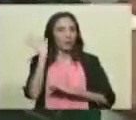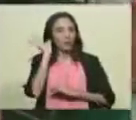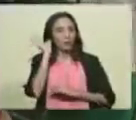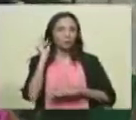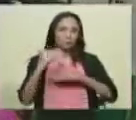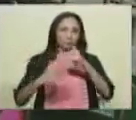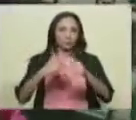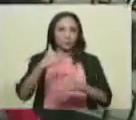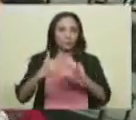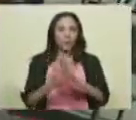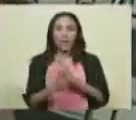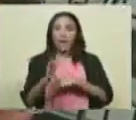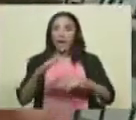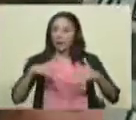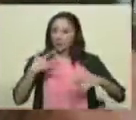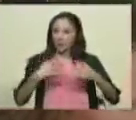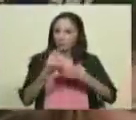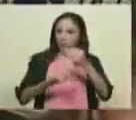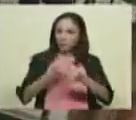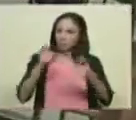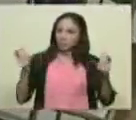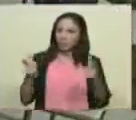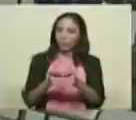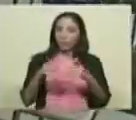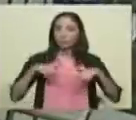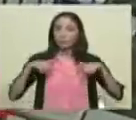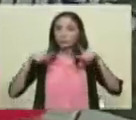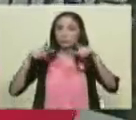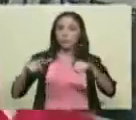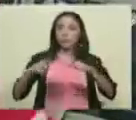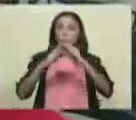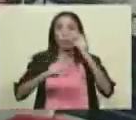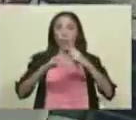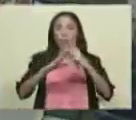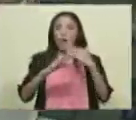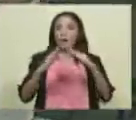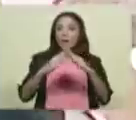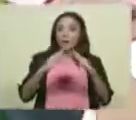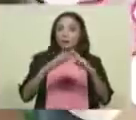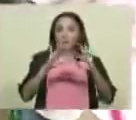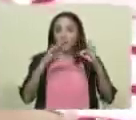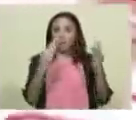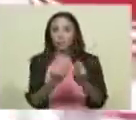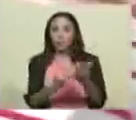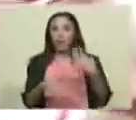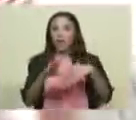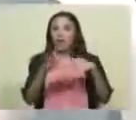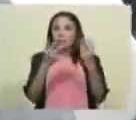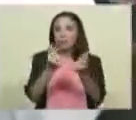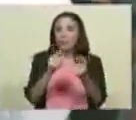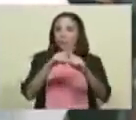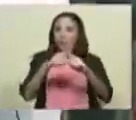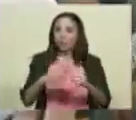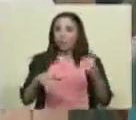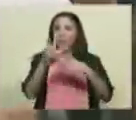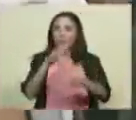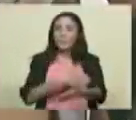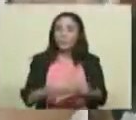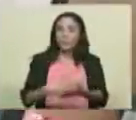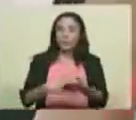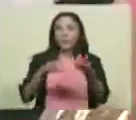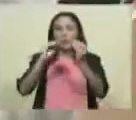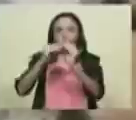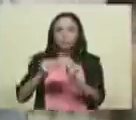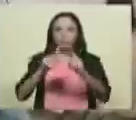esta actividad, el jefe de Estado venezolano entregó el certificado de hogares de la patria número 3 millones e informó que irá ajustando la tabla